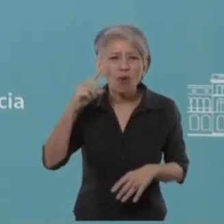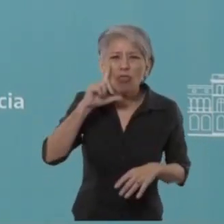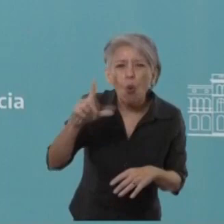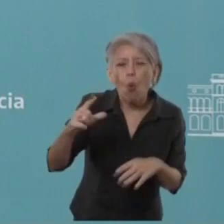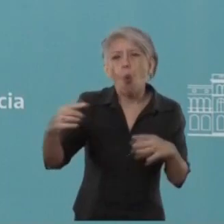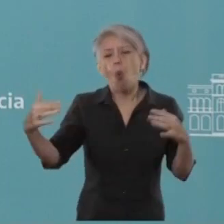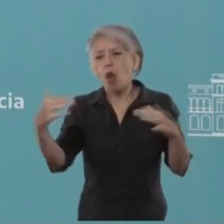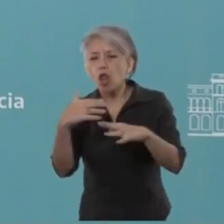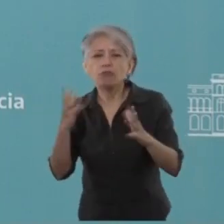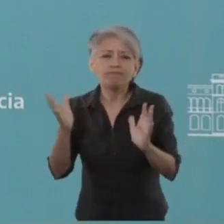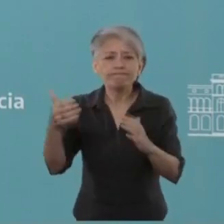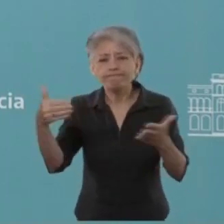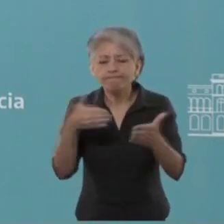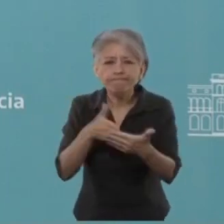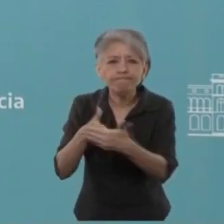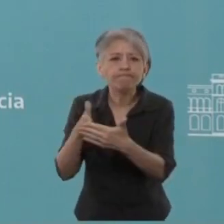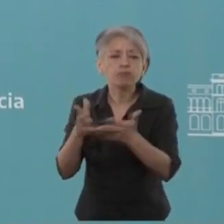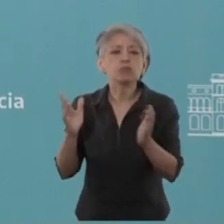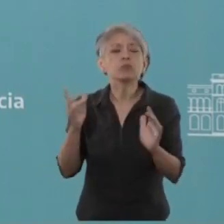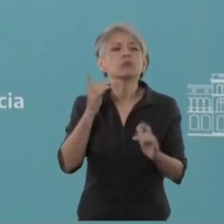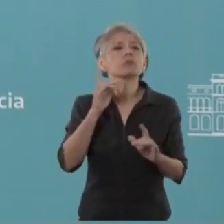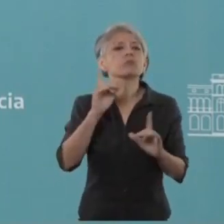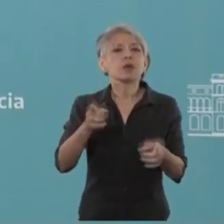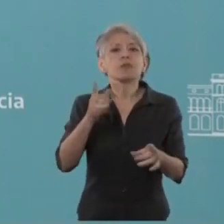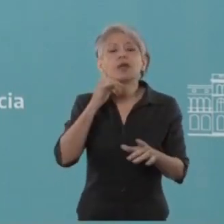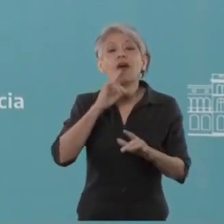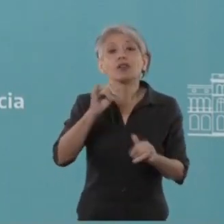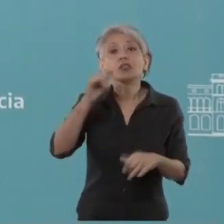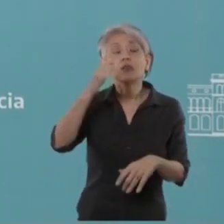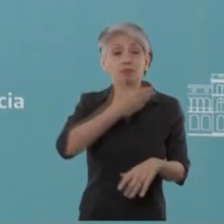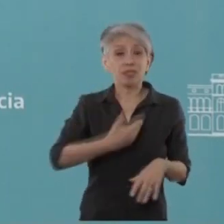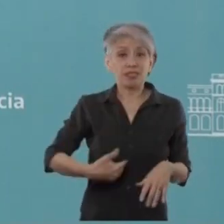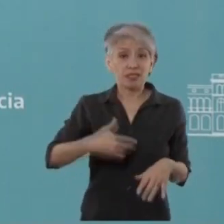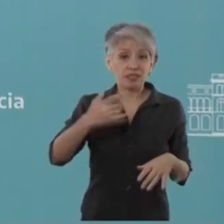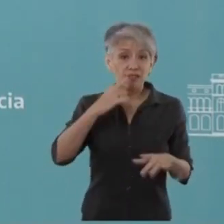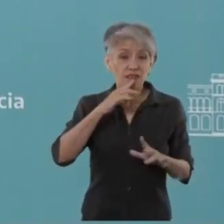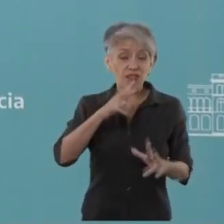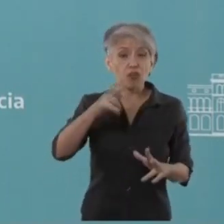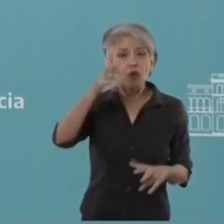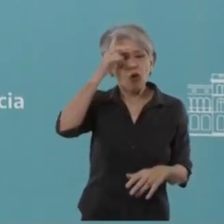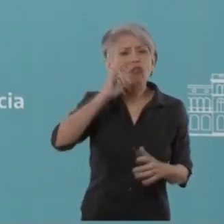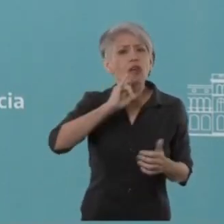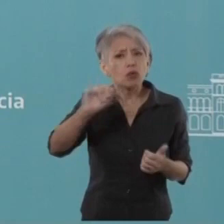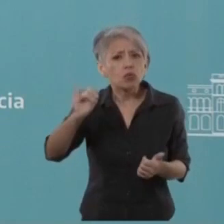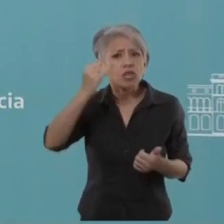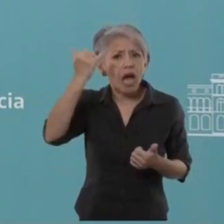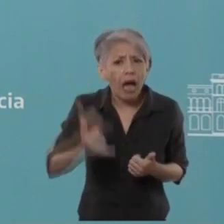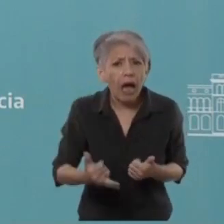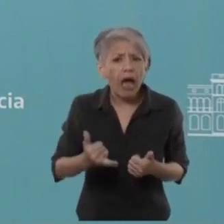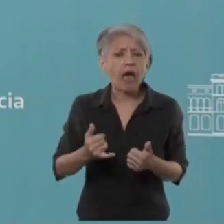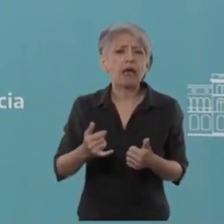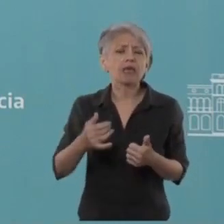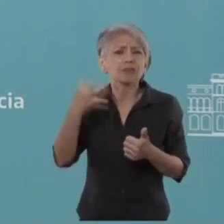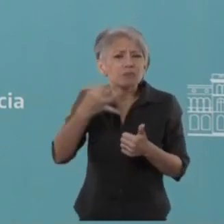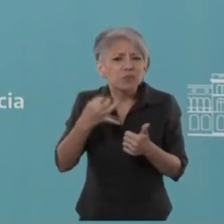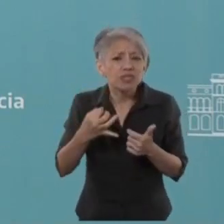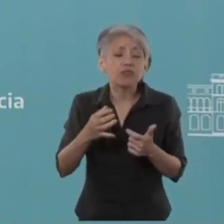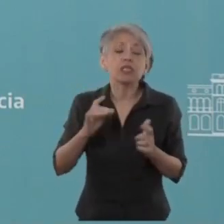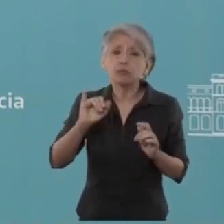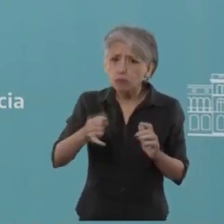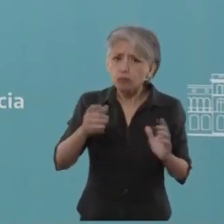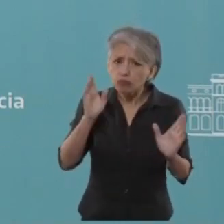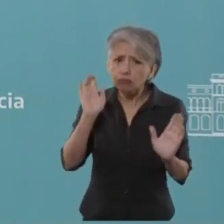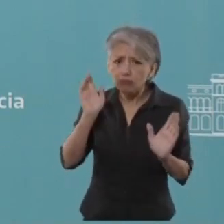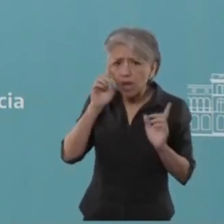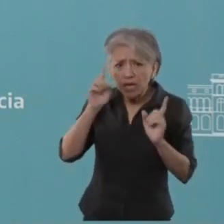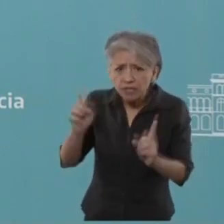denuncias específicas, puntuales, lo dijo también el presidente cuando mencionó esto el lunes. Hay denuncias puntuales que por supuesto son atendidas, hay cosas